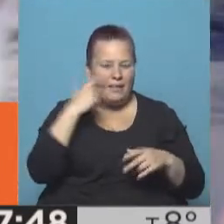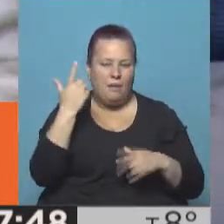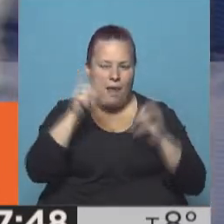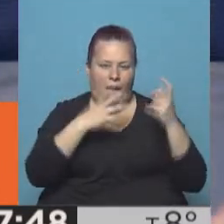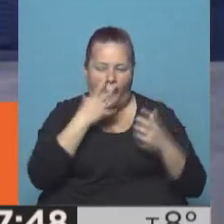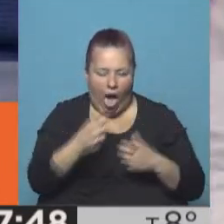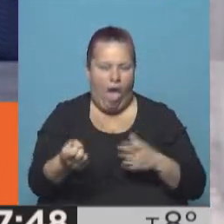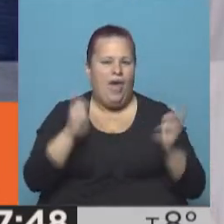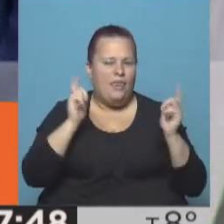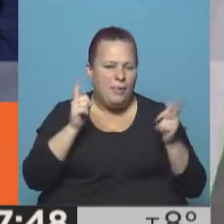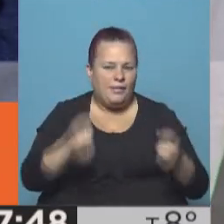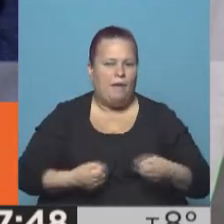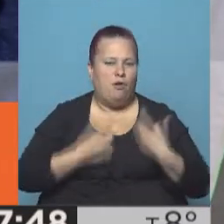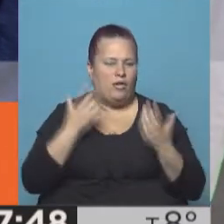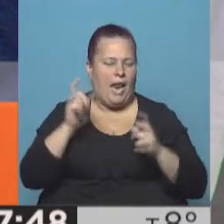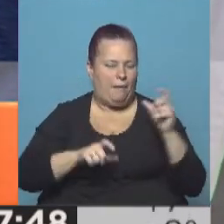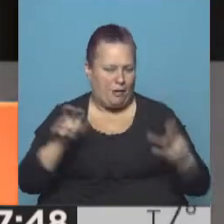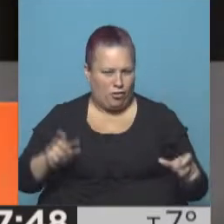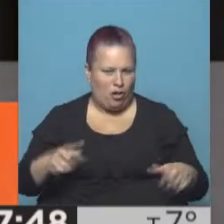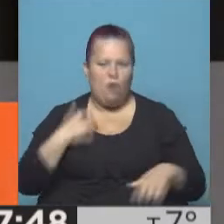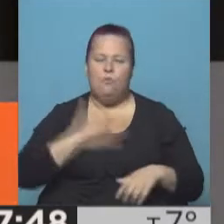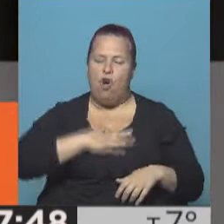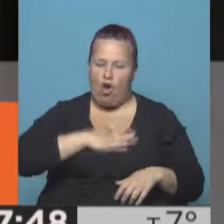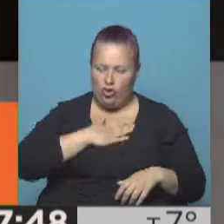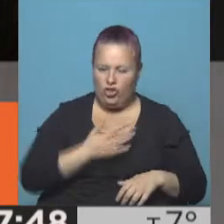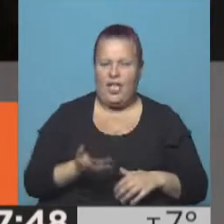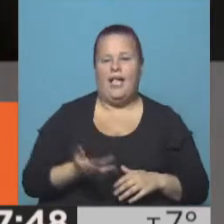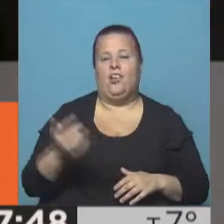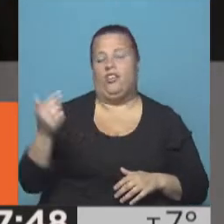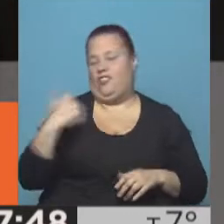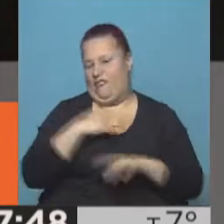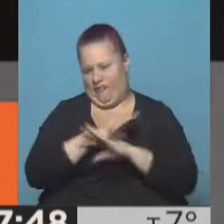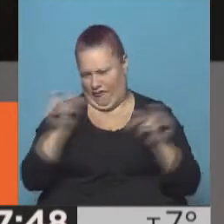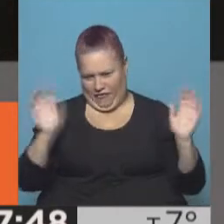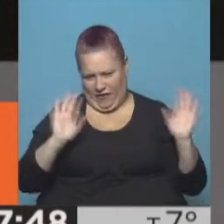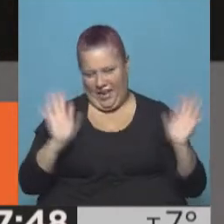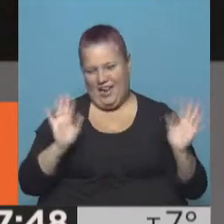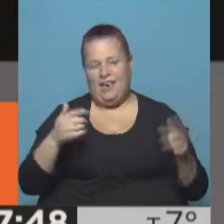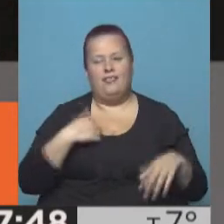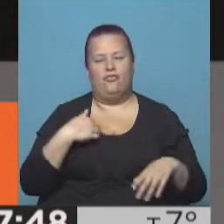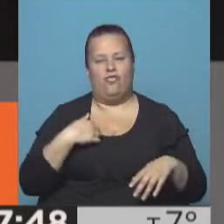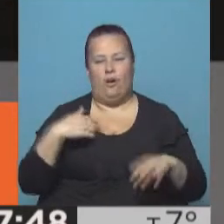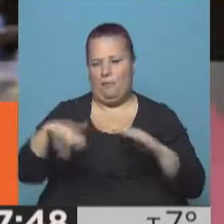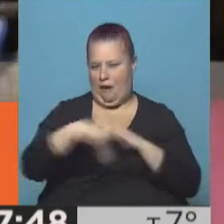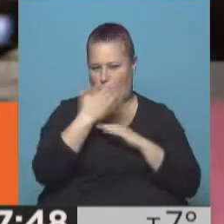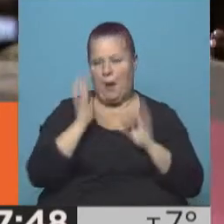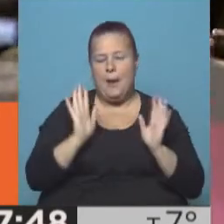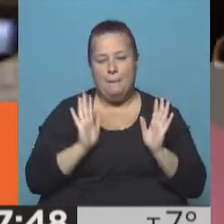al público y divirtiendo y emocionando al espectador. Estamos contentos, yo no estoy más ahora porque me fui,